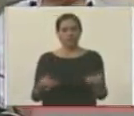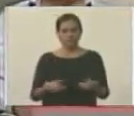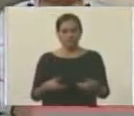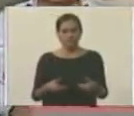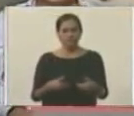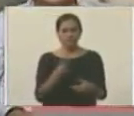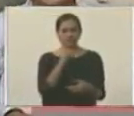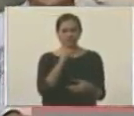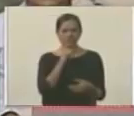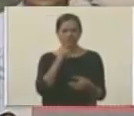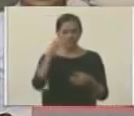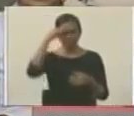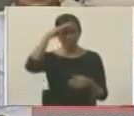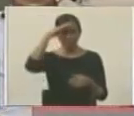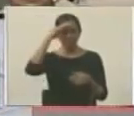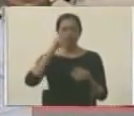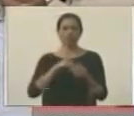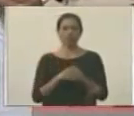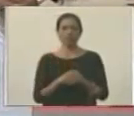soldados.